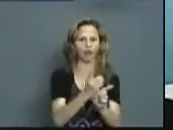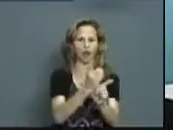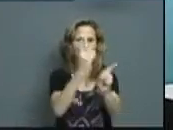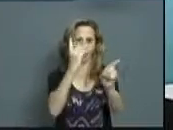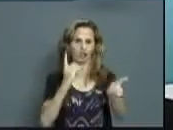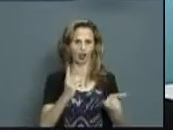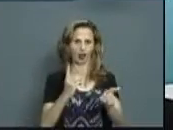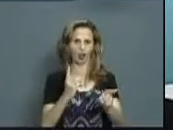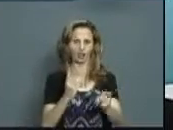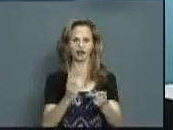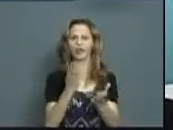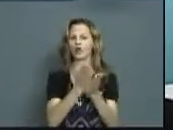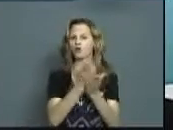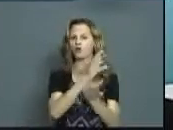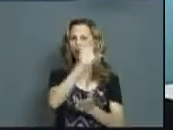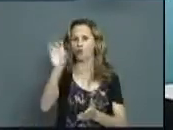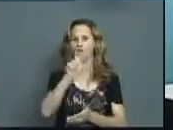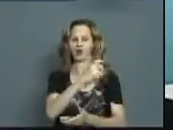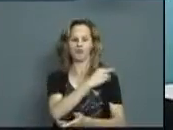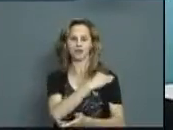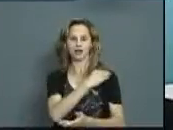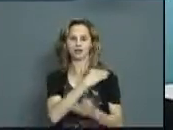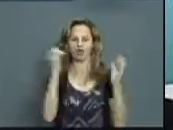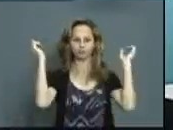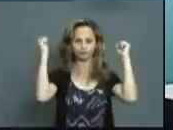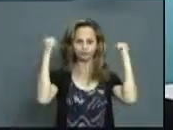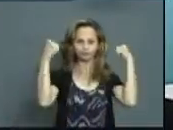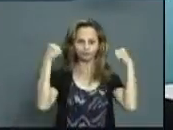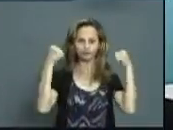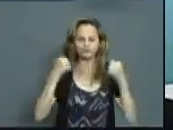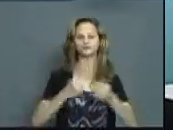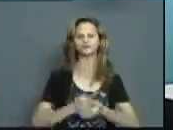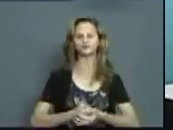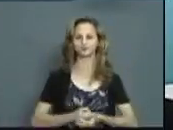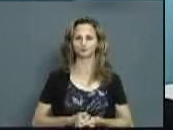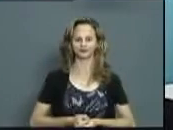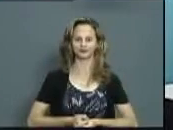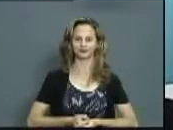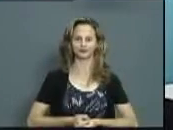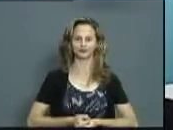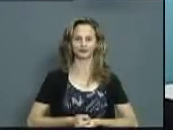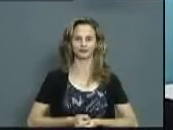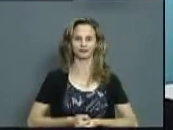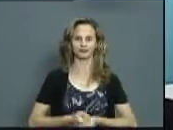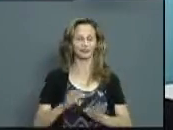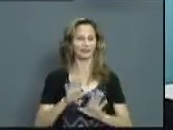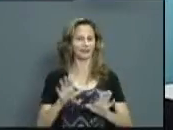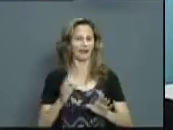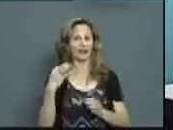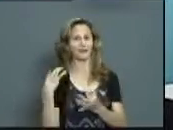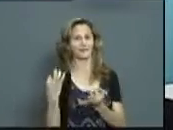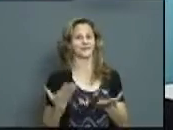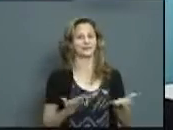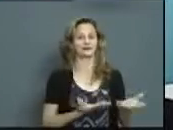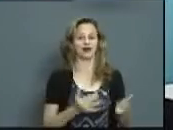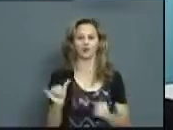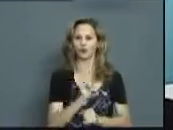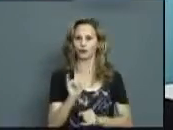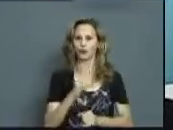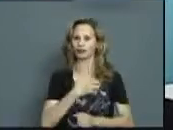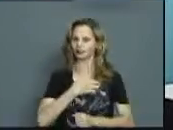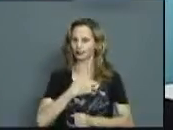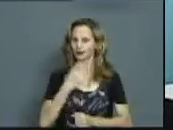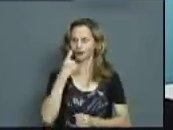Los Camilitos, donde se desarrolla una labor importante en el enfrentamiento a la COVID-19. Bueno, tenemos invitados, vamos a presentar los que